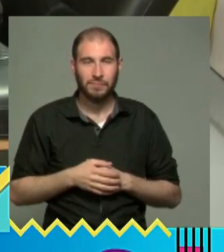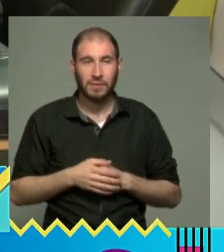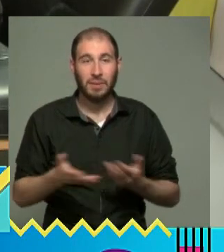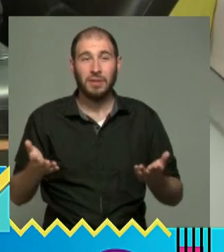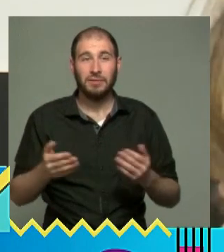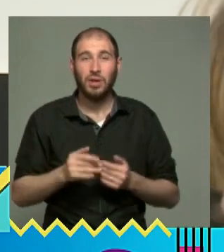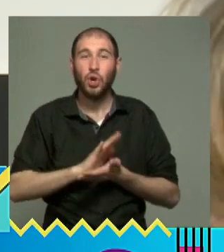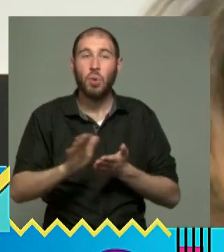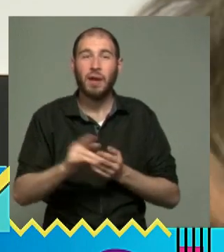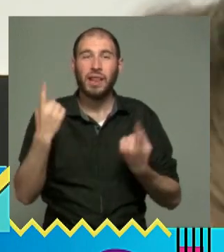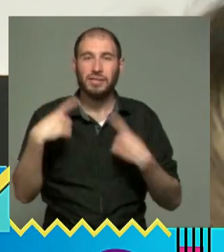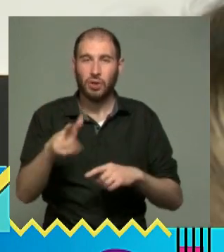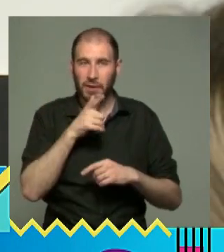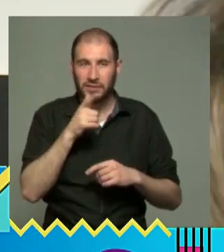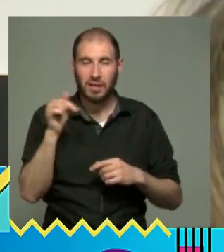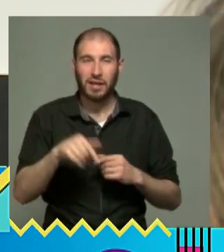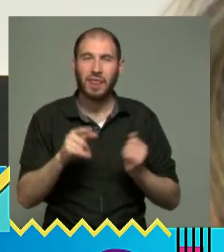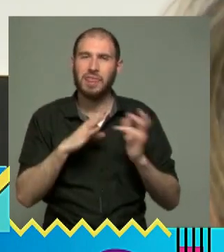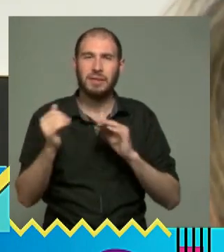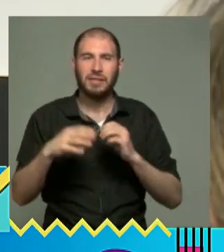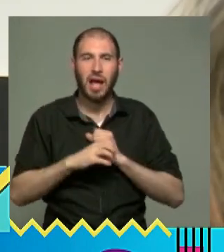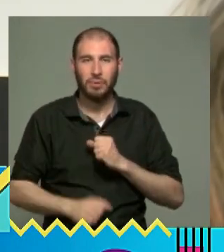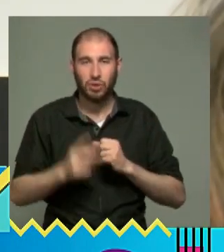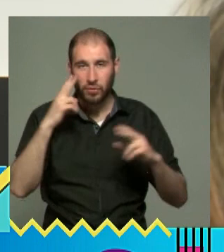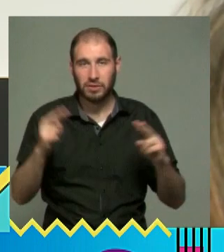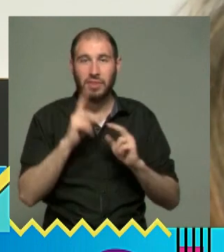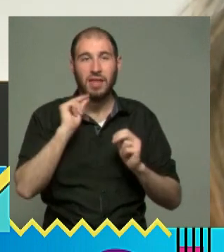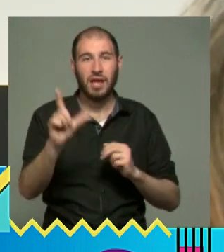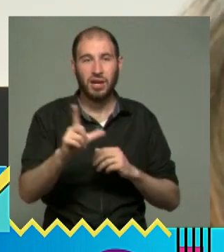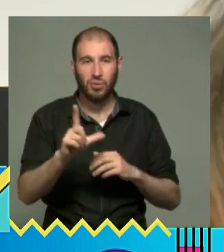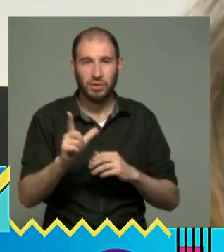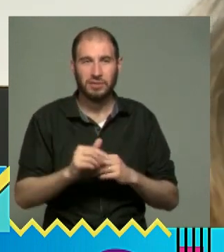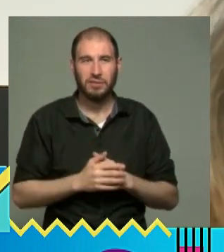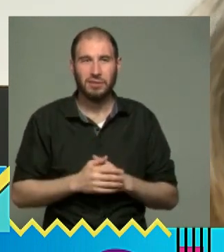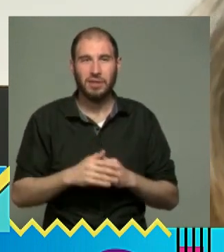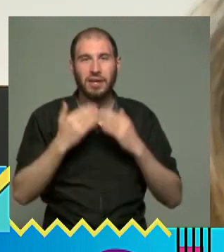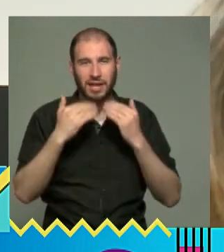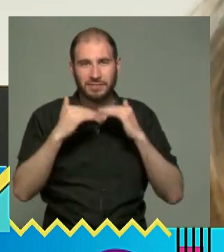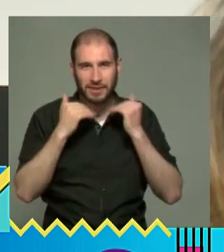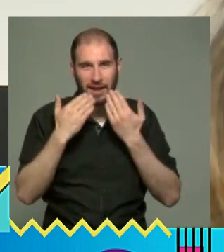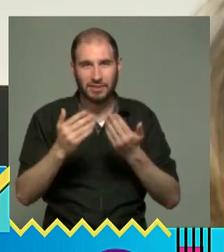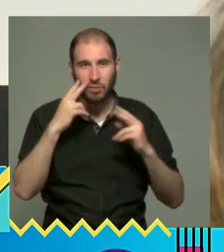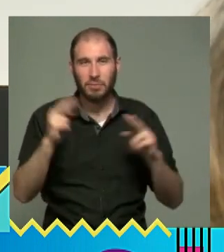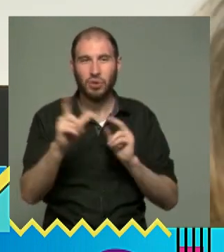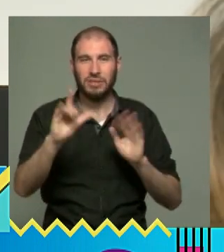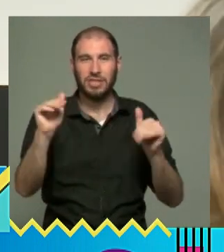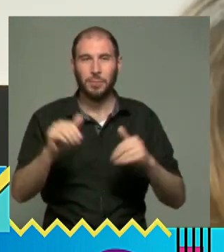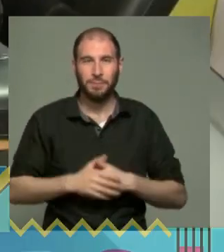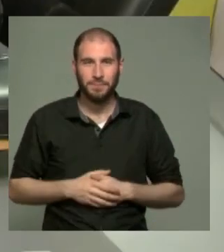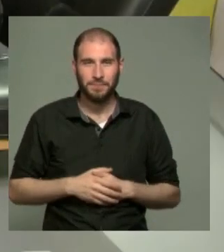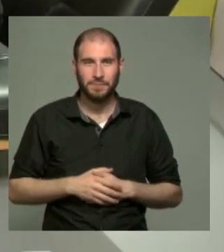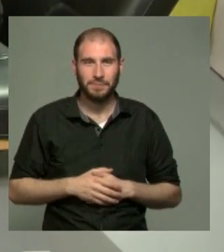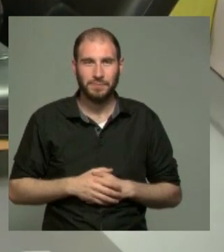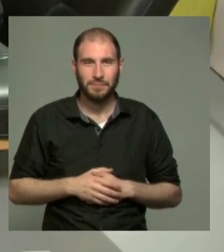ha sido una nueva edición de Distintos Parecidos, en este caso debatimos el aborto. Nos vemos el día lunes. Muchas gracias a todos por seguirnos. Nos vemos el lunes. Chau, chau.